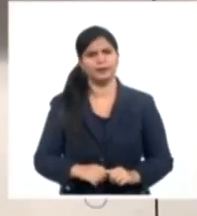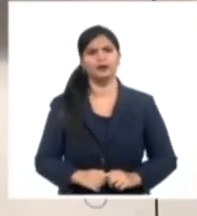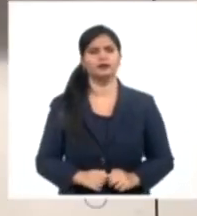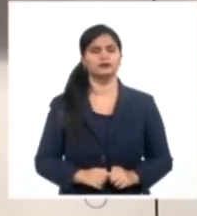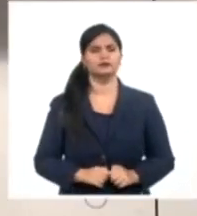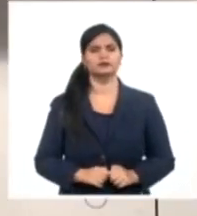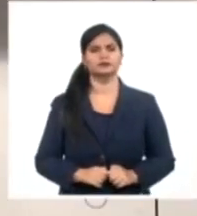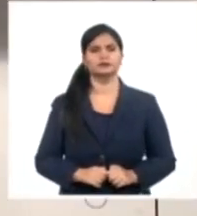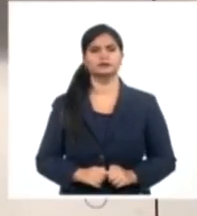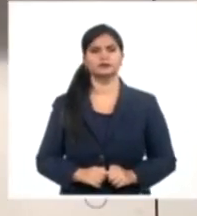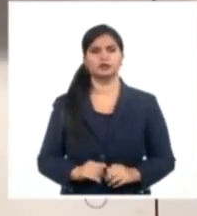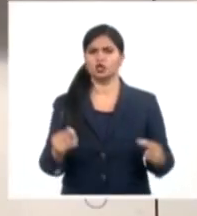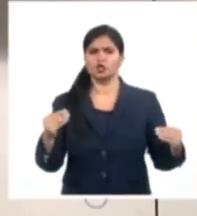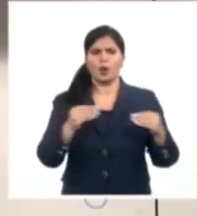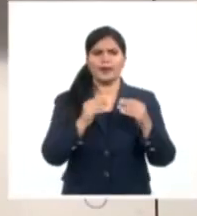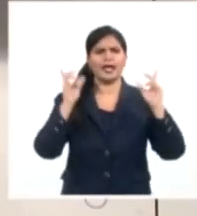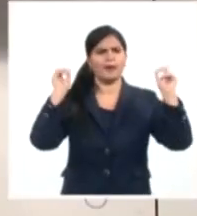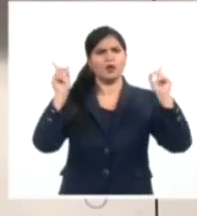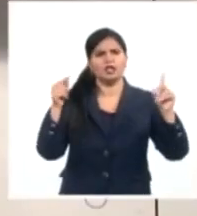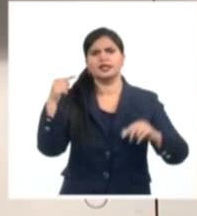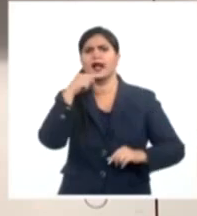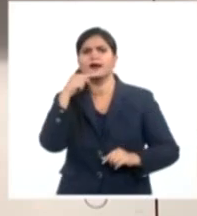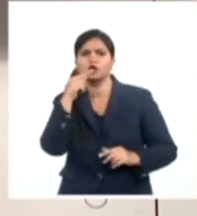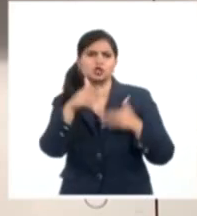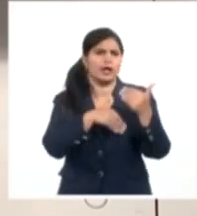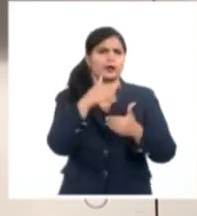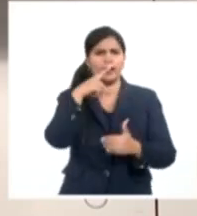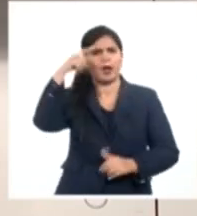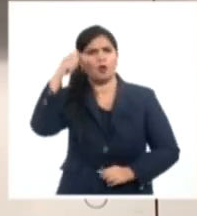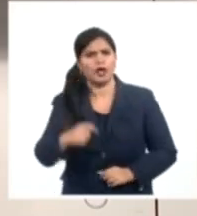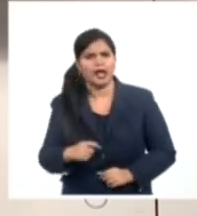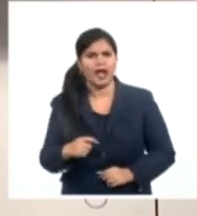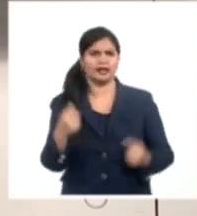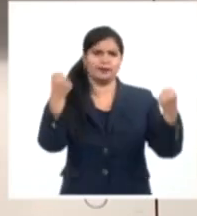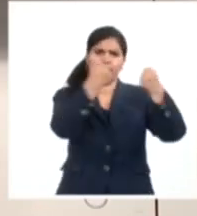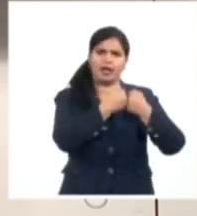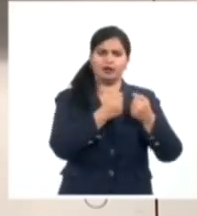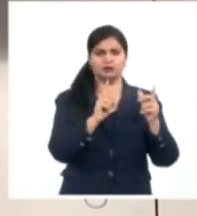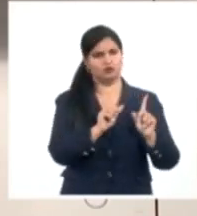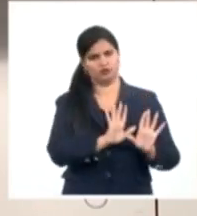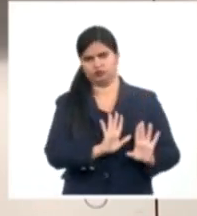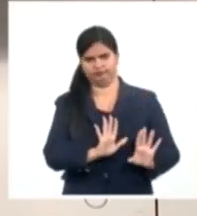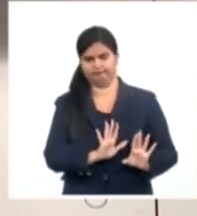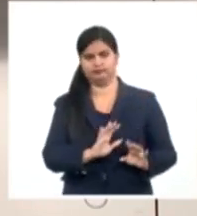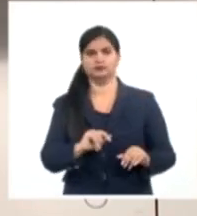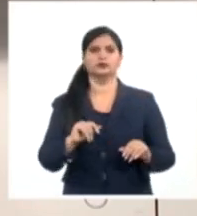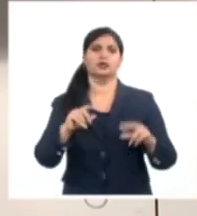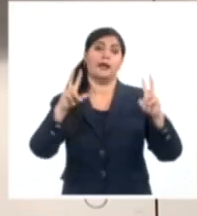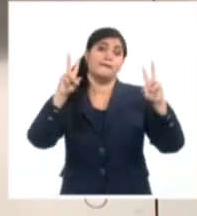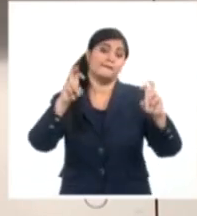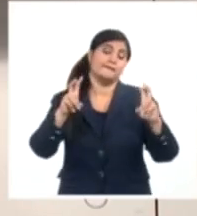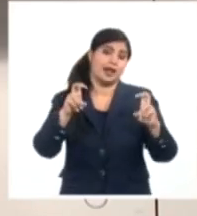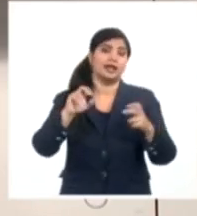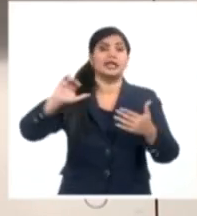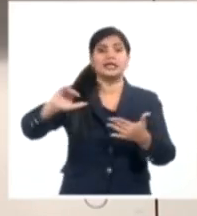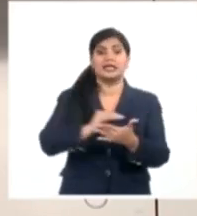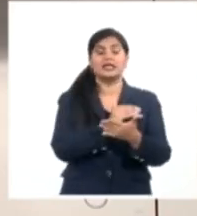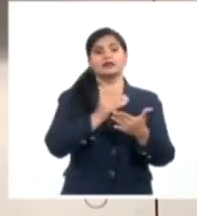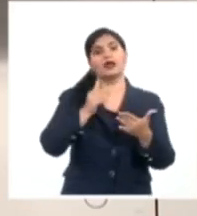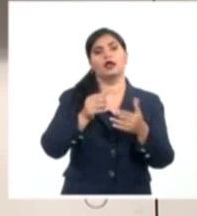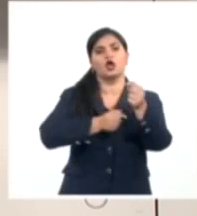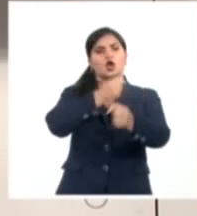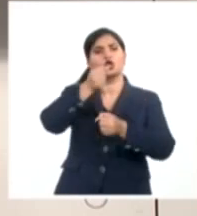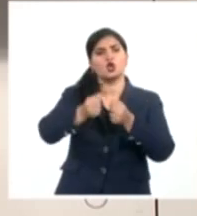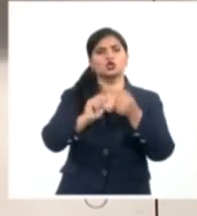políticas como inaceptablemente está sucediendo ahora ante la amenaza de que el boxeo sea eliminado del programa de del 2024 la